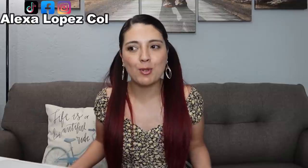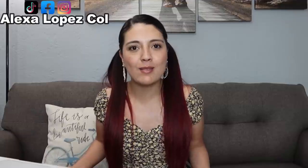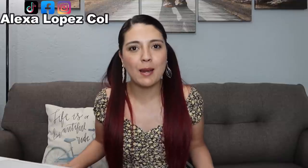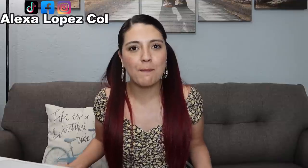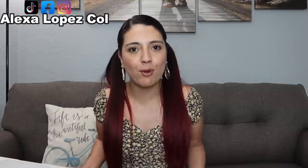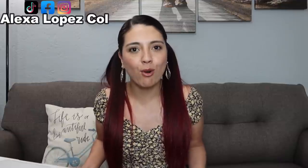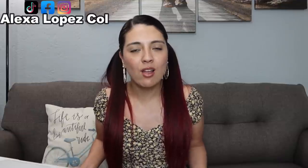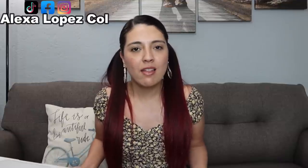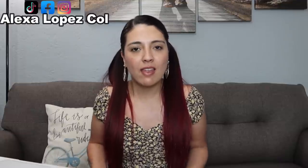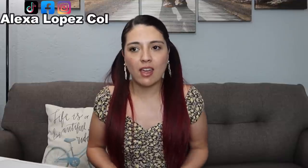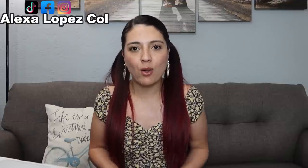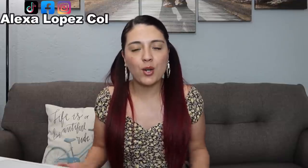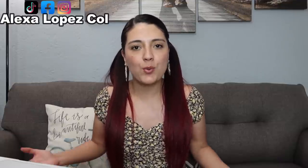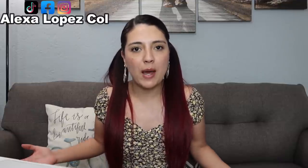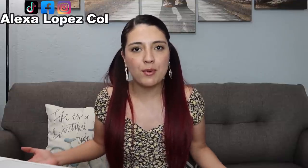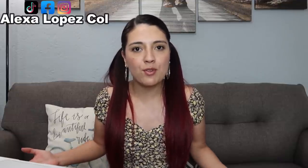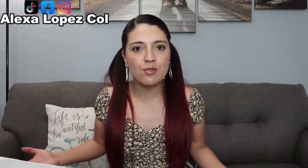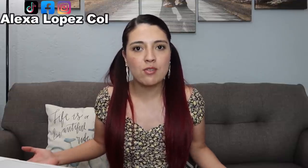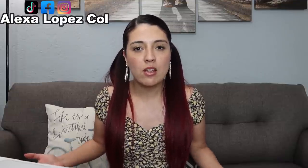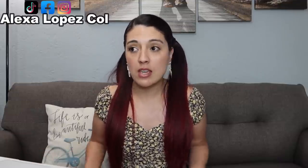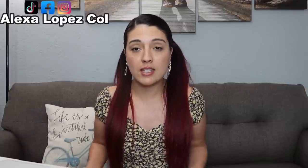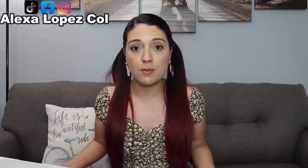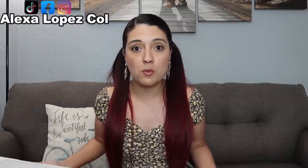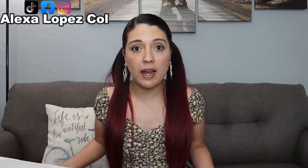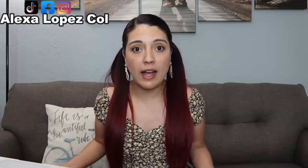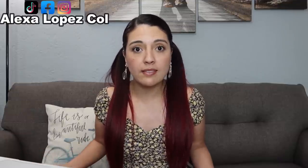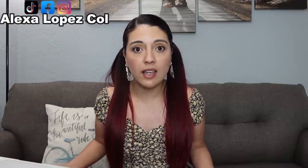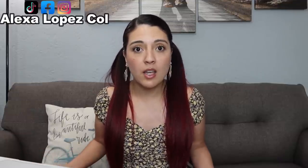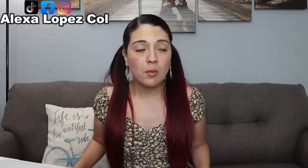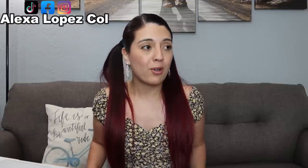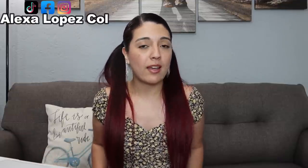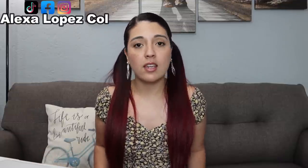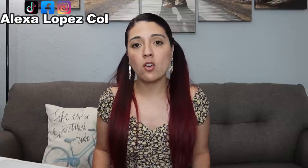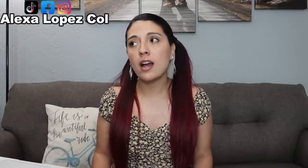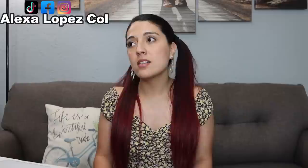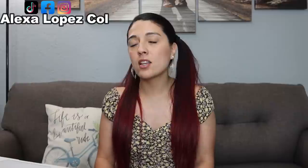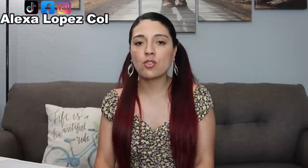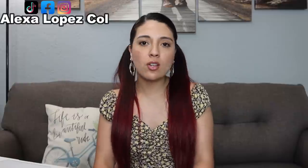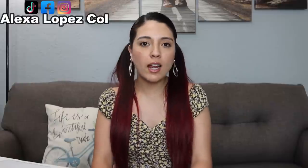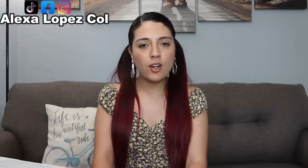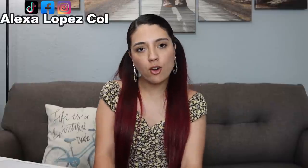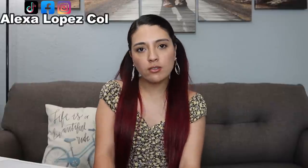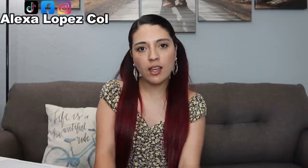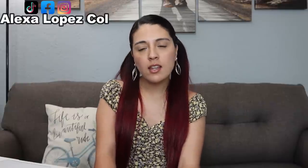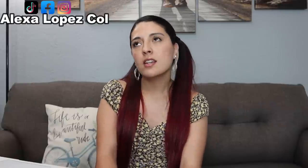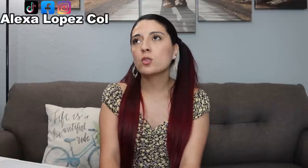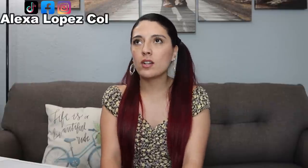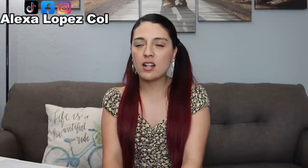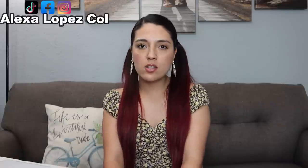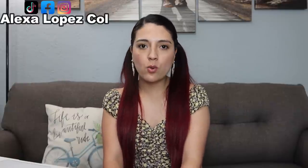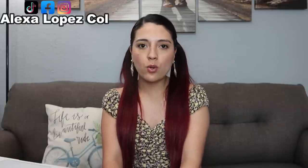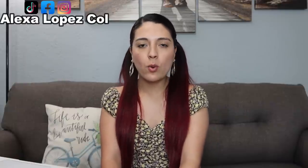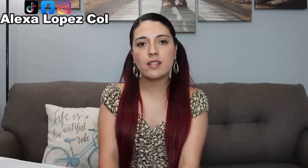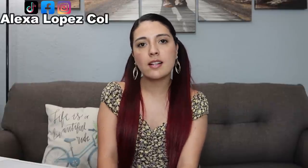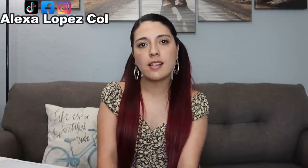que deberíamos estar en pro de que, oigan, unámonos y echemos para adelante, porque aquí no hay, es que yo soy del norte y tú